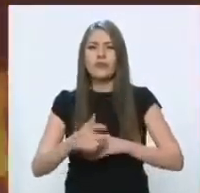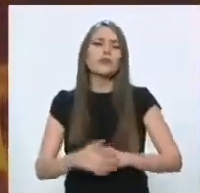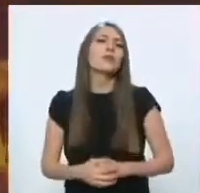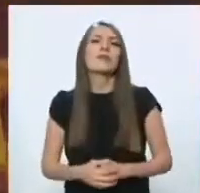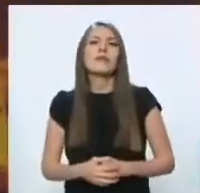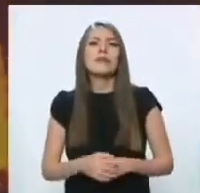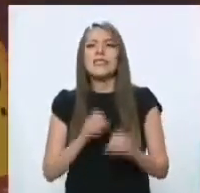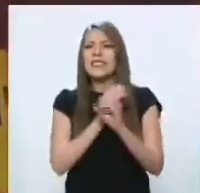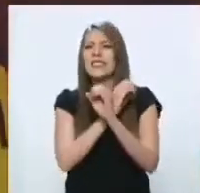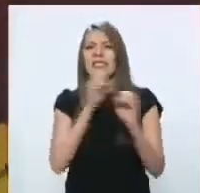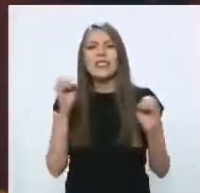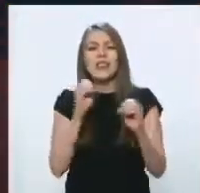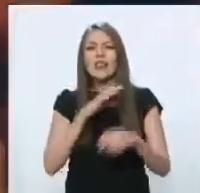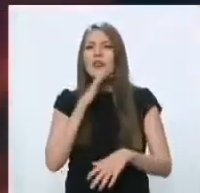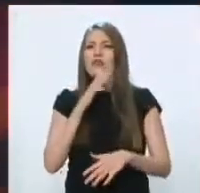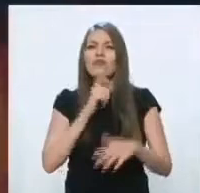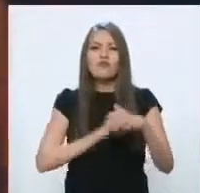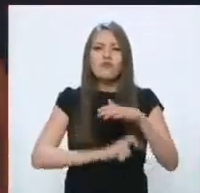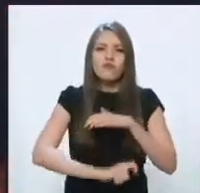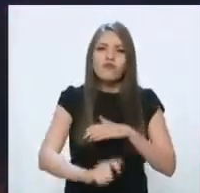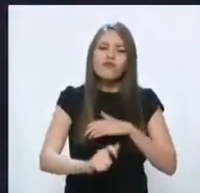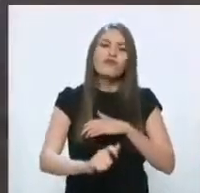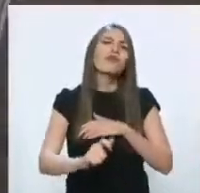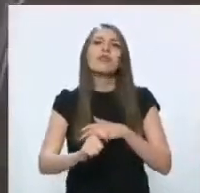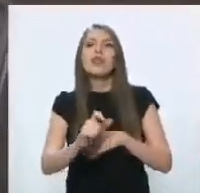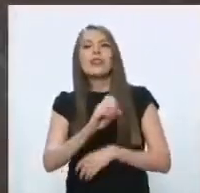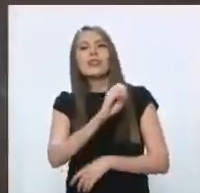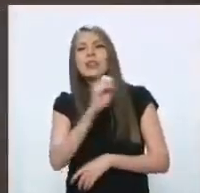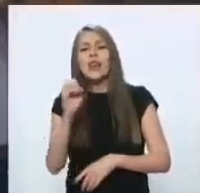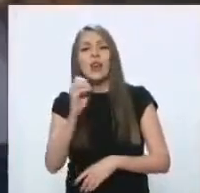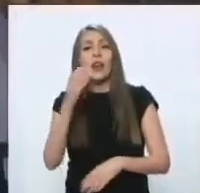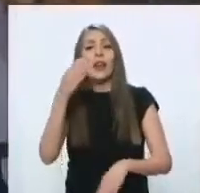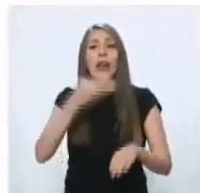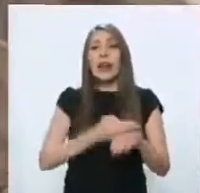Cero corrupción, cero impunidad.